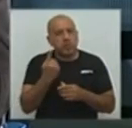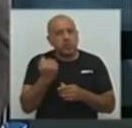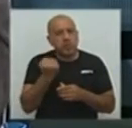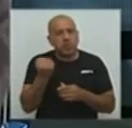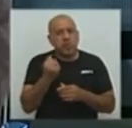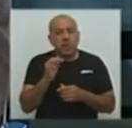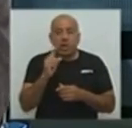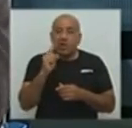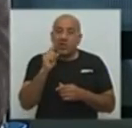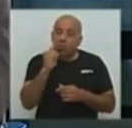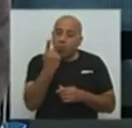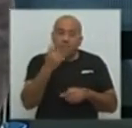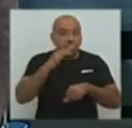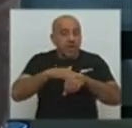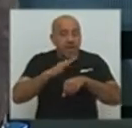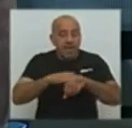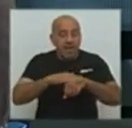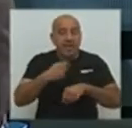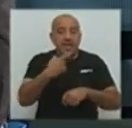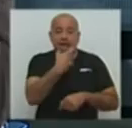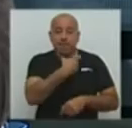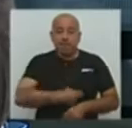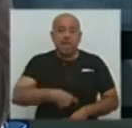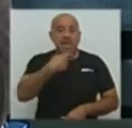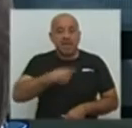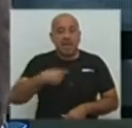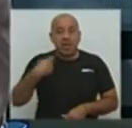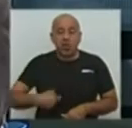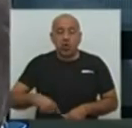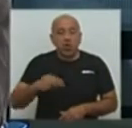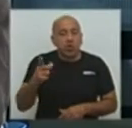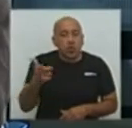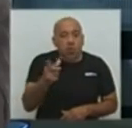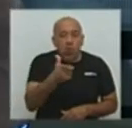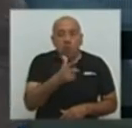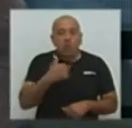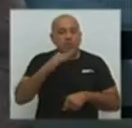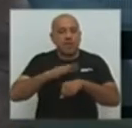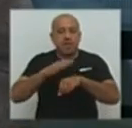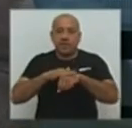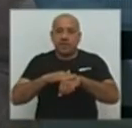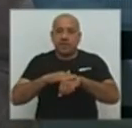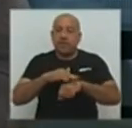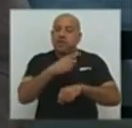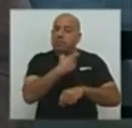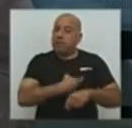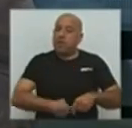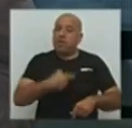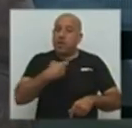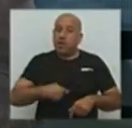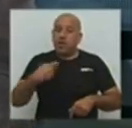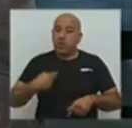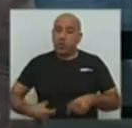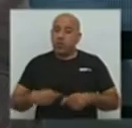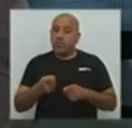todo el campeonato a peñarol no le cobraron ningún penal en todo el campeonato eso quiere decir que bueno que peñarol